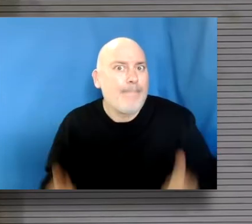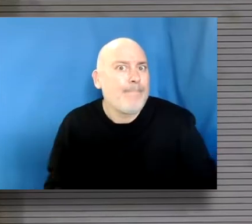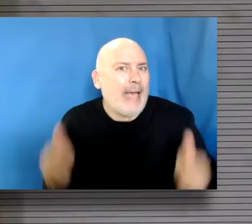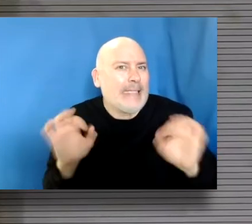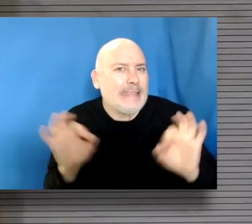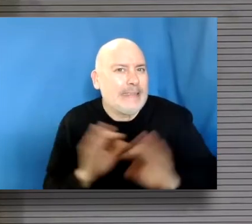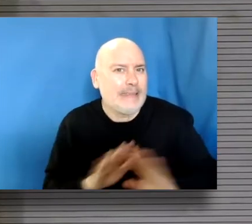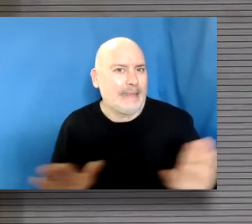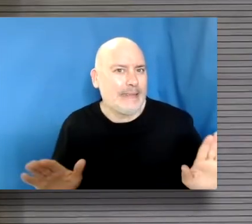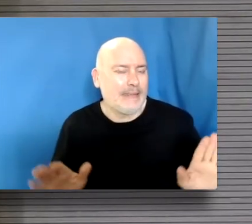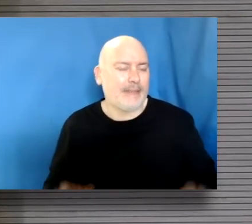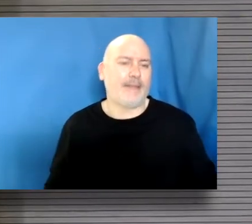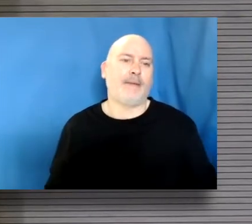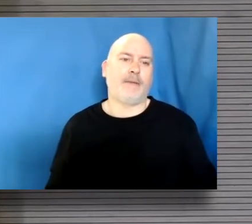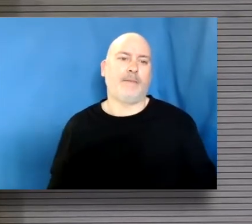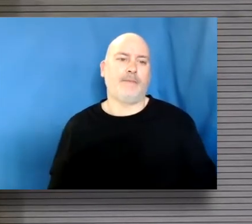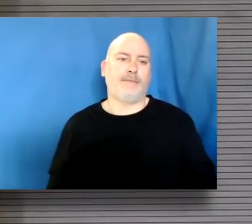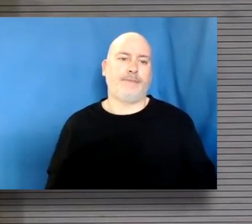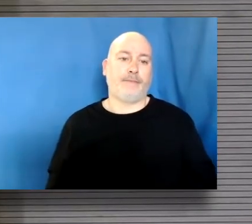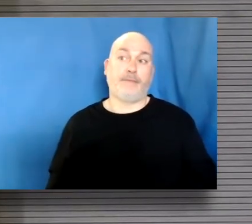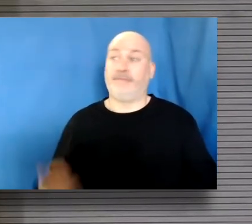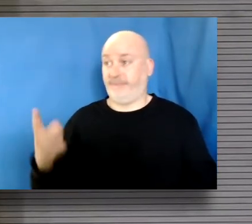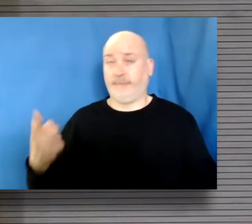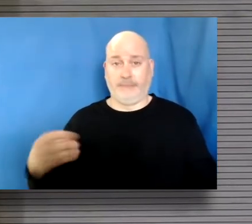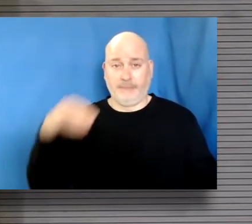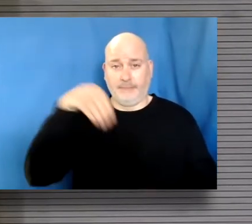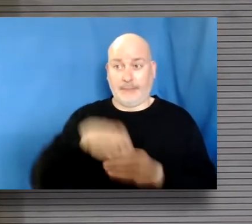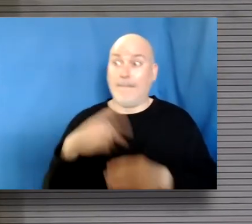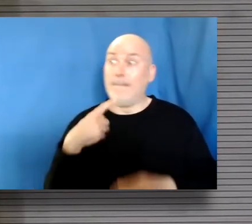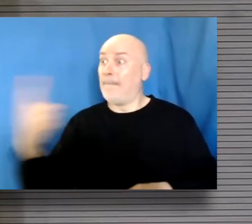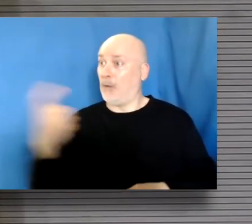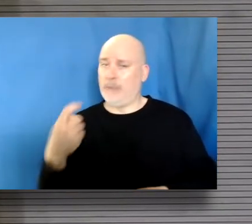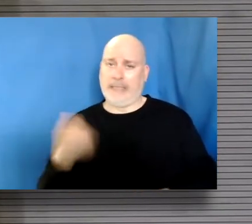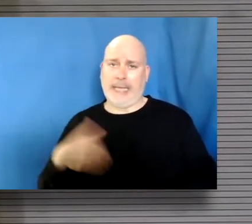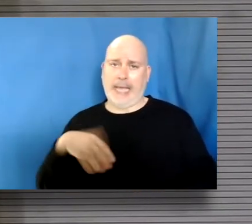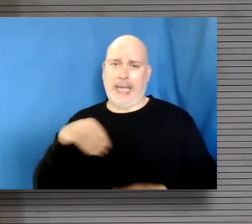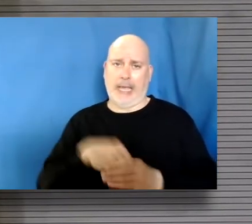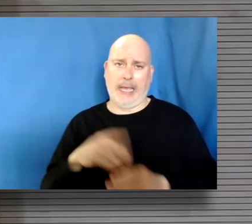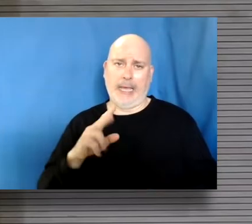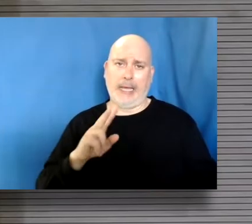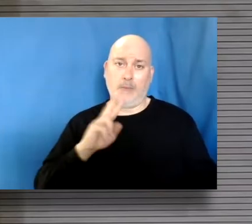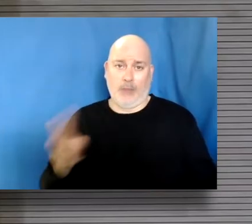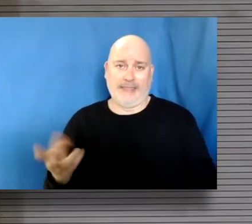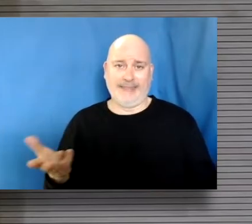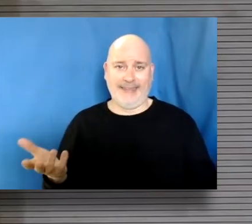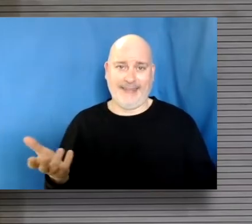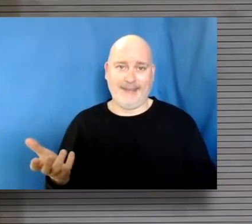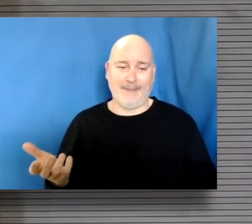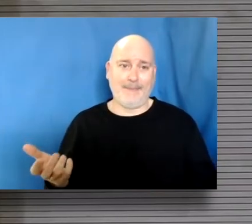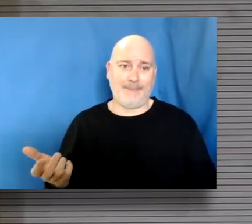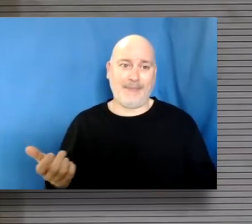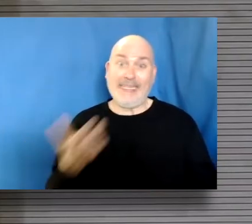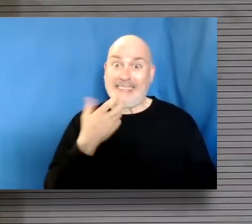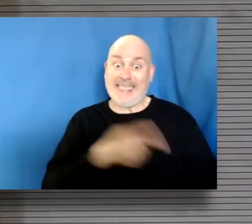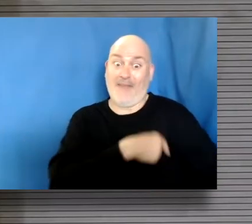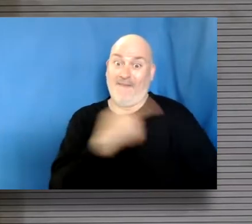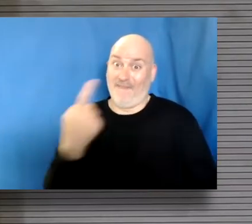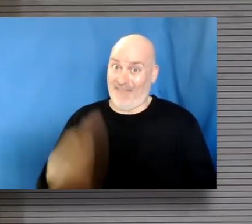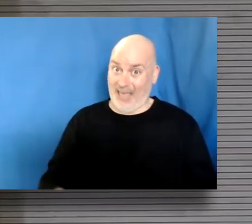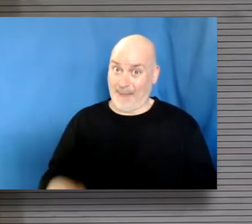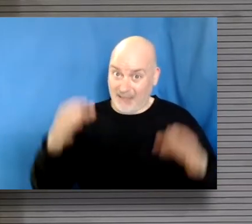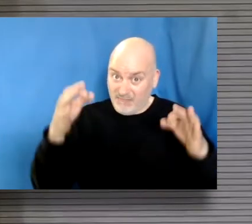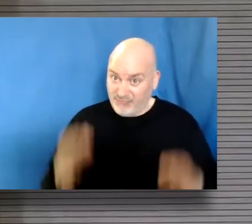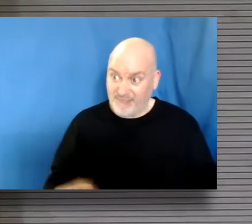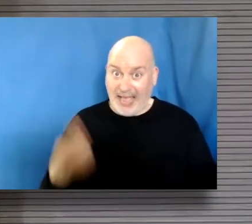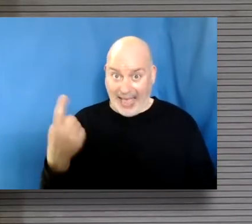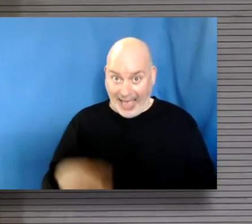La respuesta está incluida en la pregunta. En principio, si un niño tiene fiebre, lo que se aconseja es que